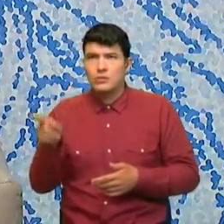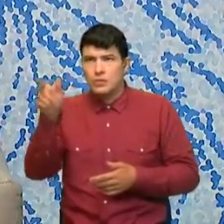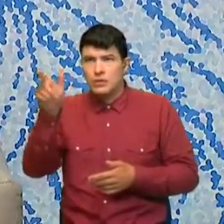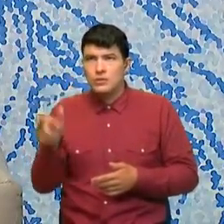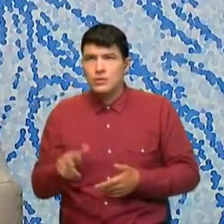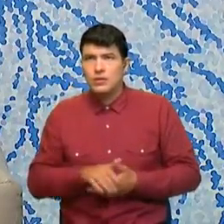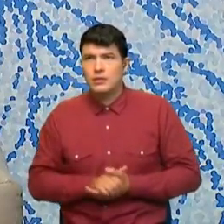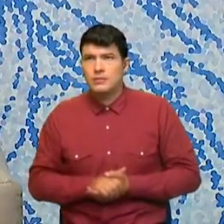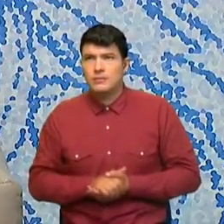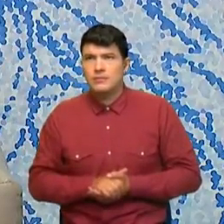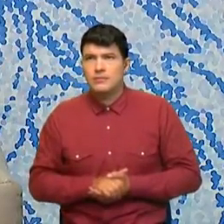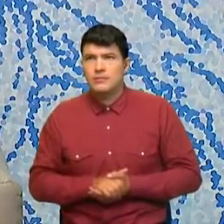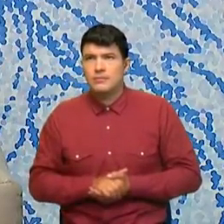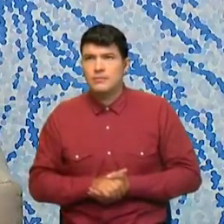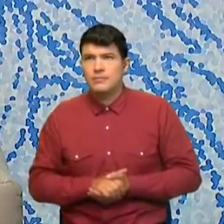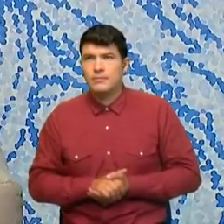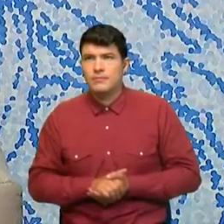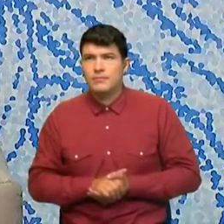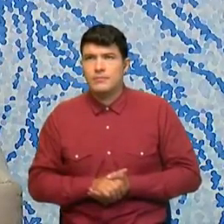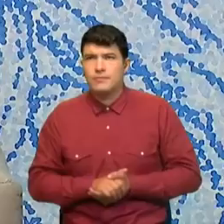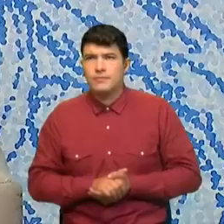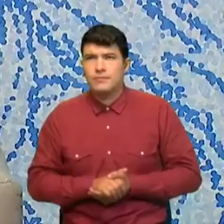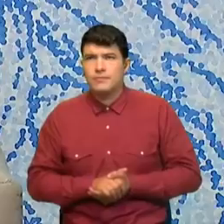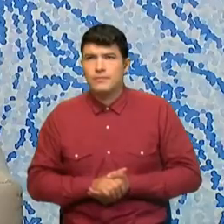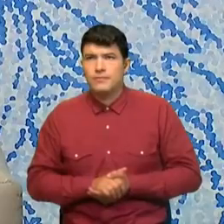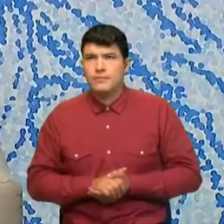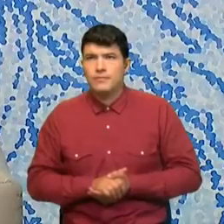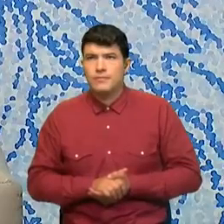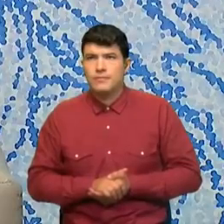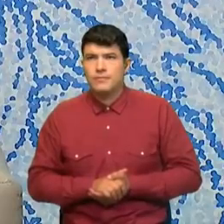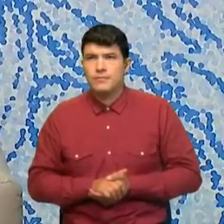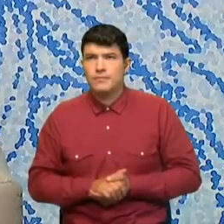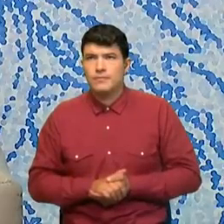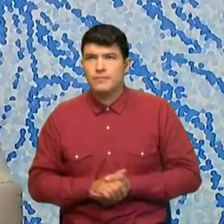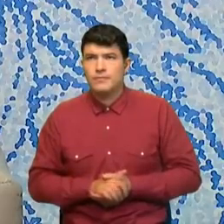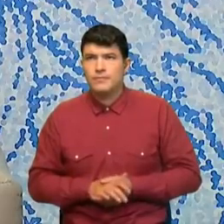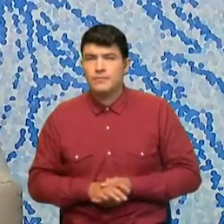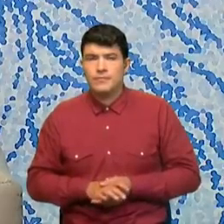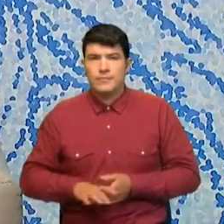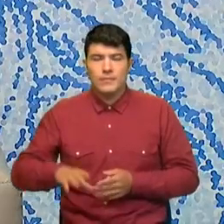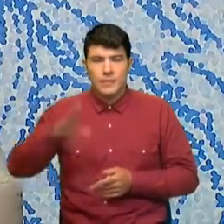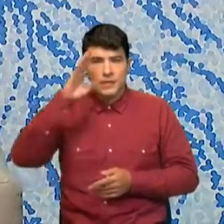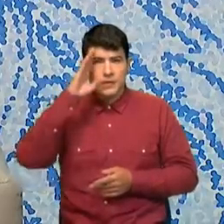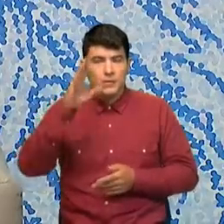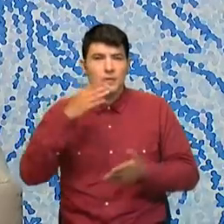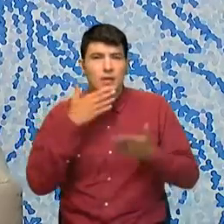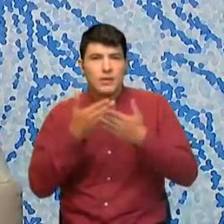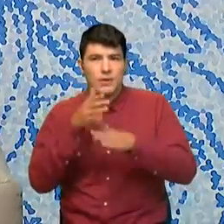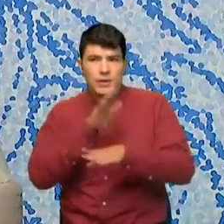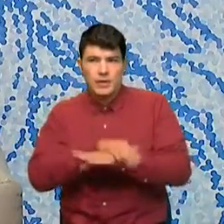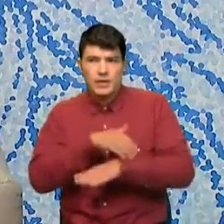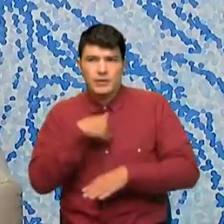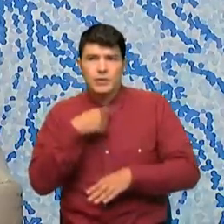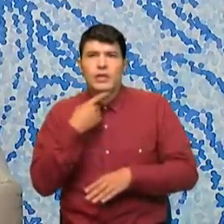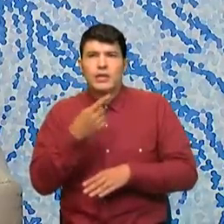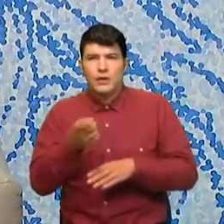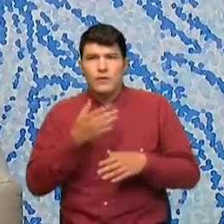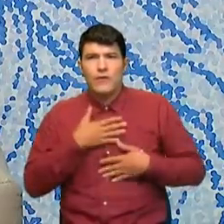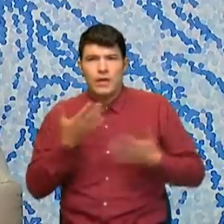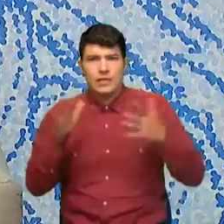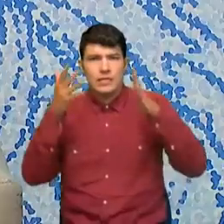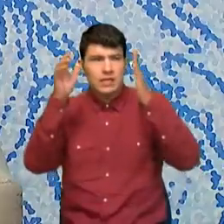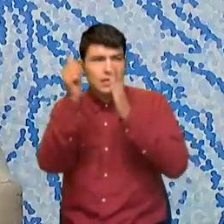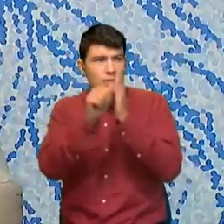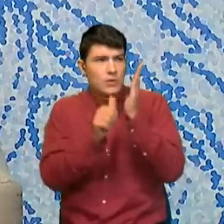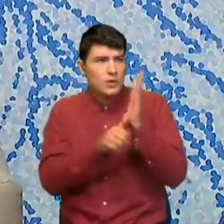Sí, señora, buenas tardes. Buenas tardes, doctora. Mi pregunta es para felicitarlos por el programa, muy interesante, muy